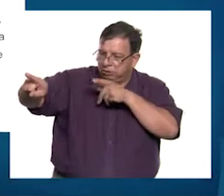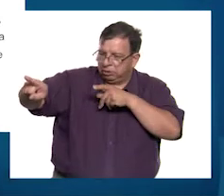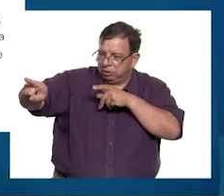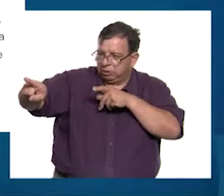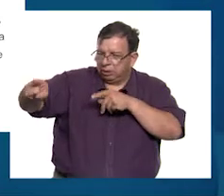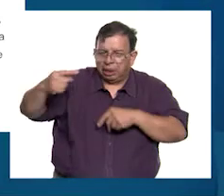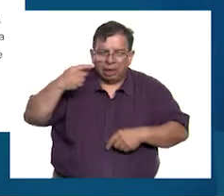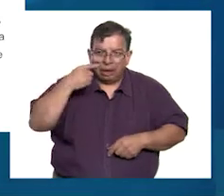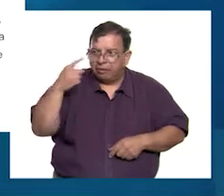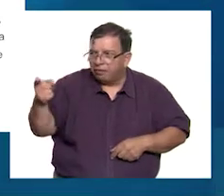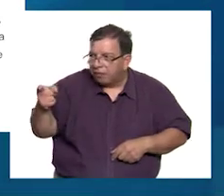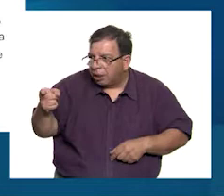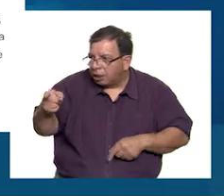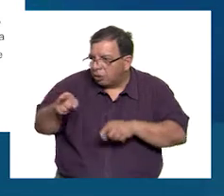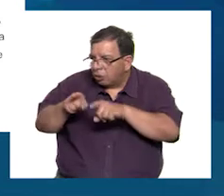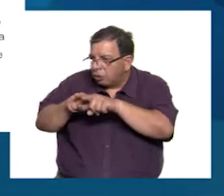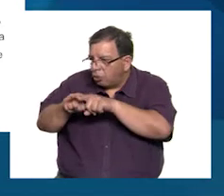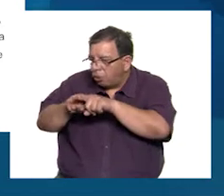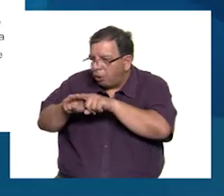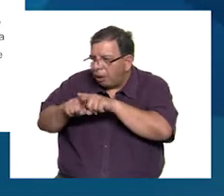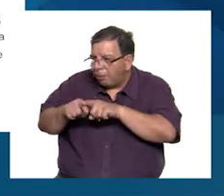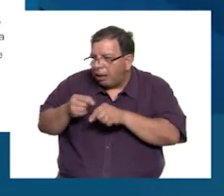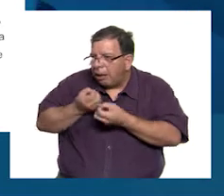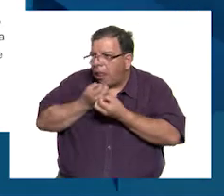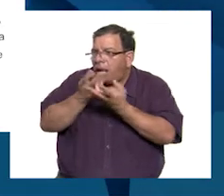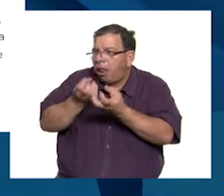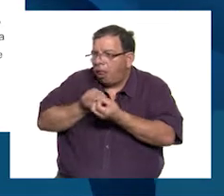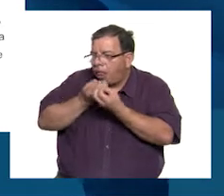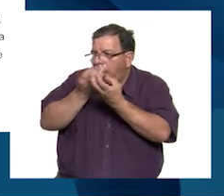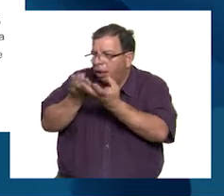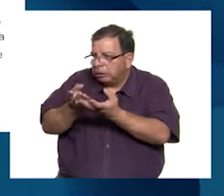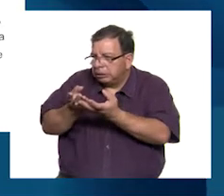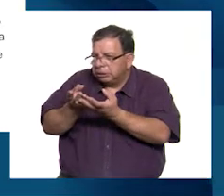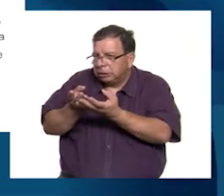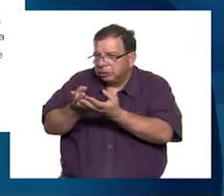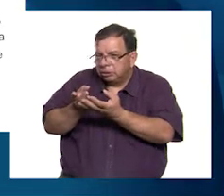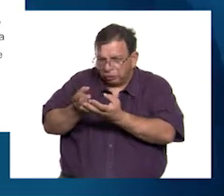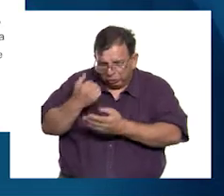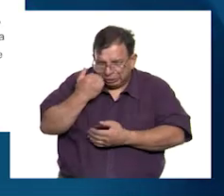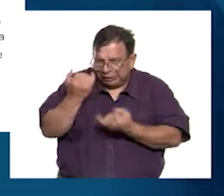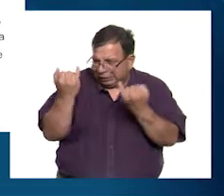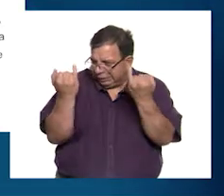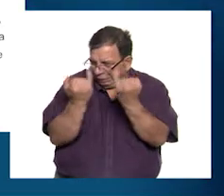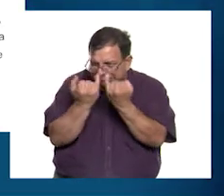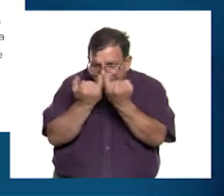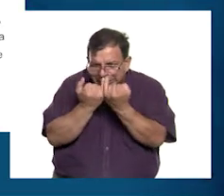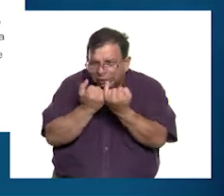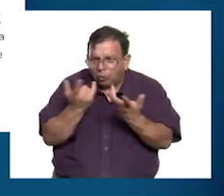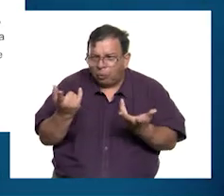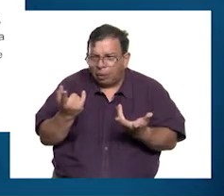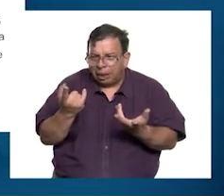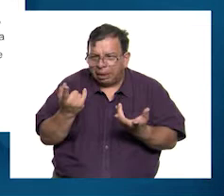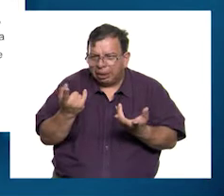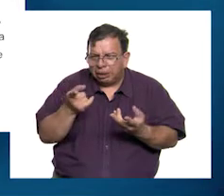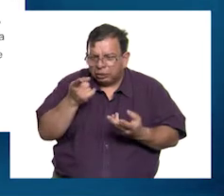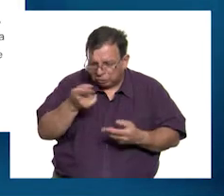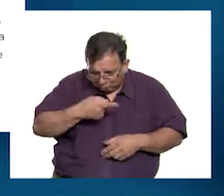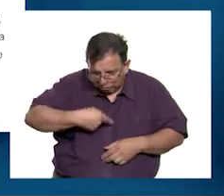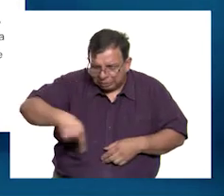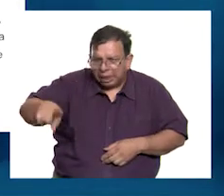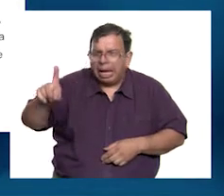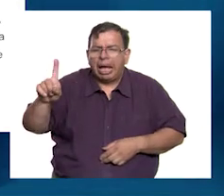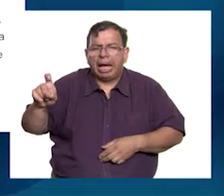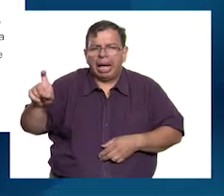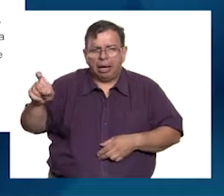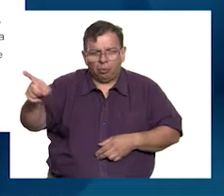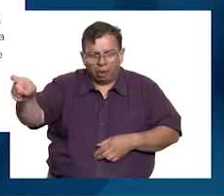Paquita, mirad lo que sale de la boca de vuestra hermana cuando habla. ¿No os gustaría tener el mismo don? No tenéis más que ir a sacar agua de la